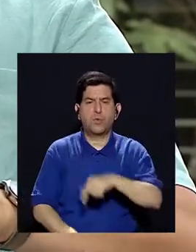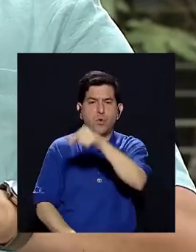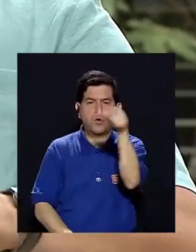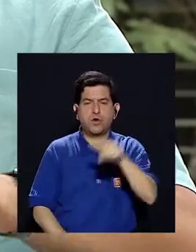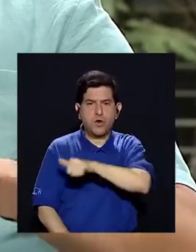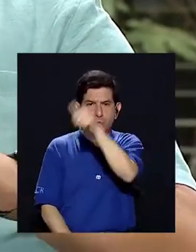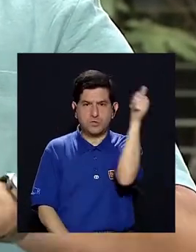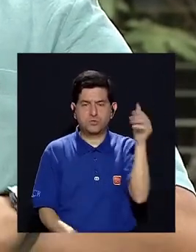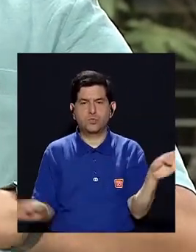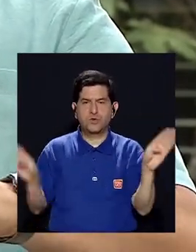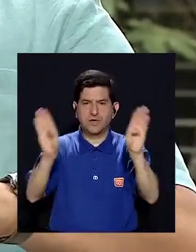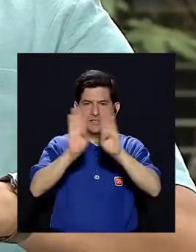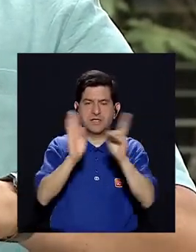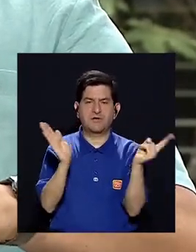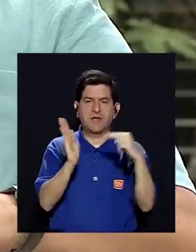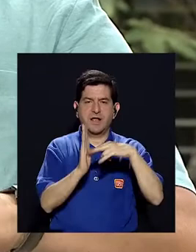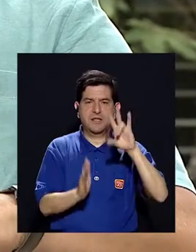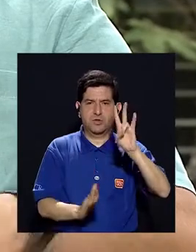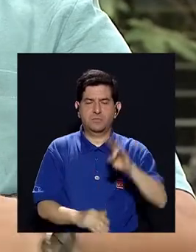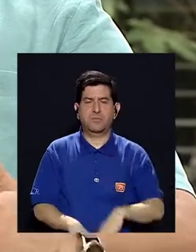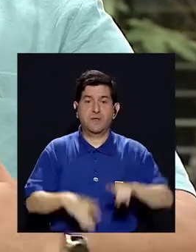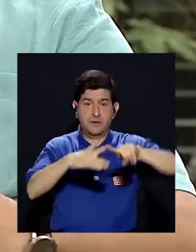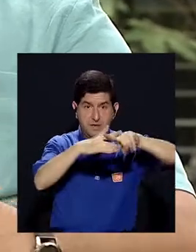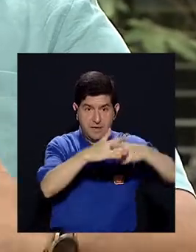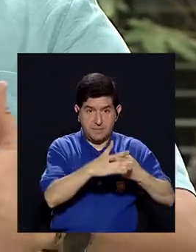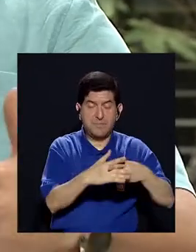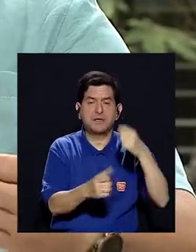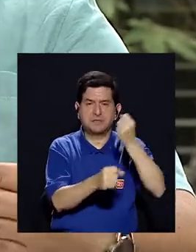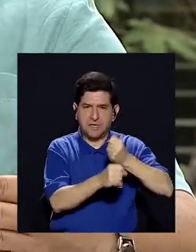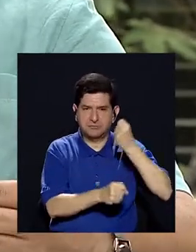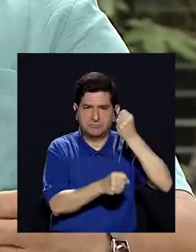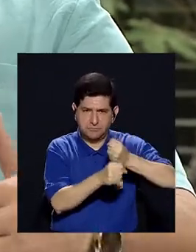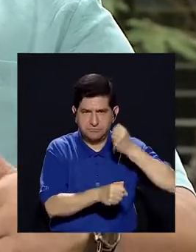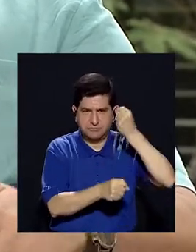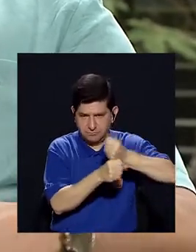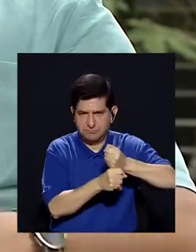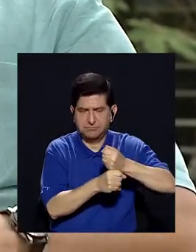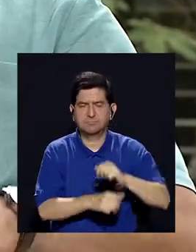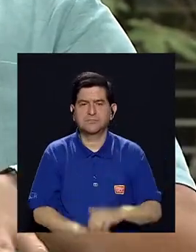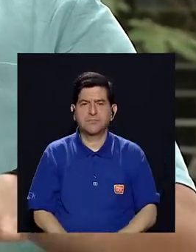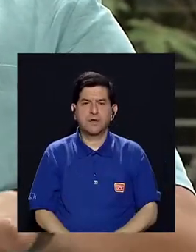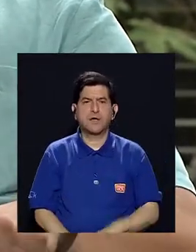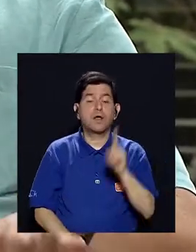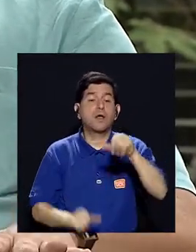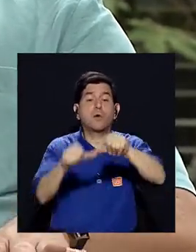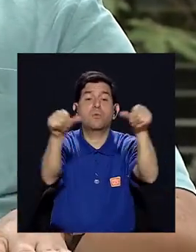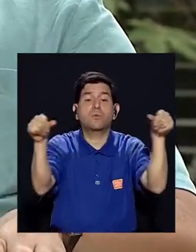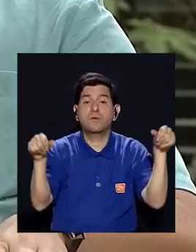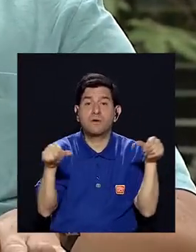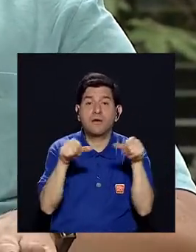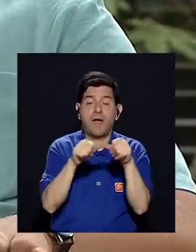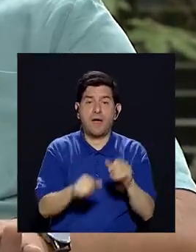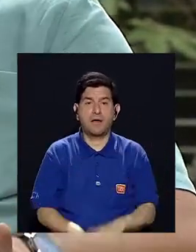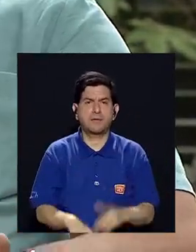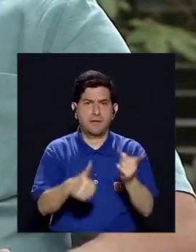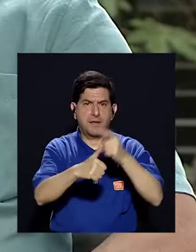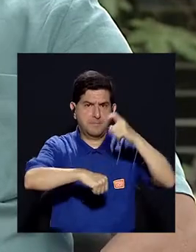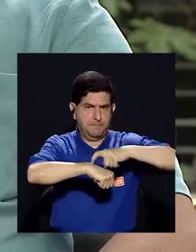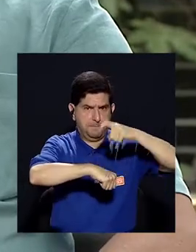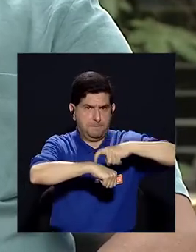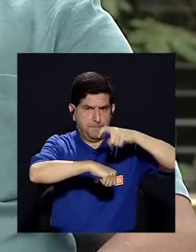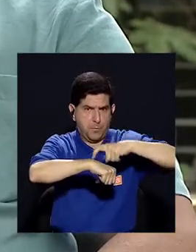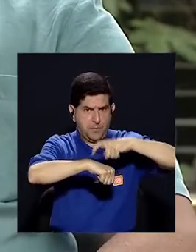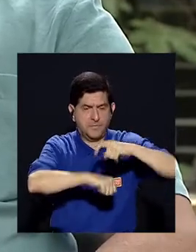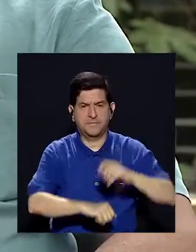relleno sanitario Río Azul cierra en el año 2007 y se empiezan a hacer los trabajos. En una de las zonas que donde